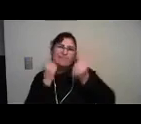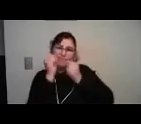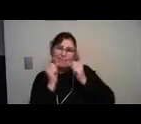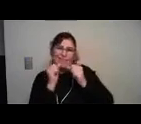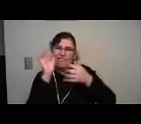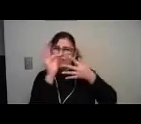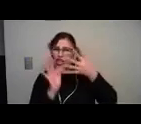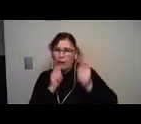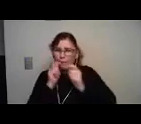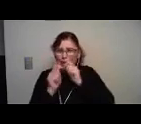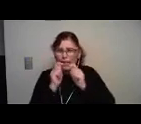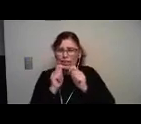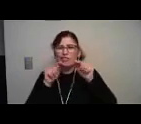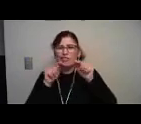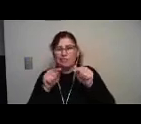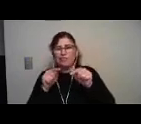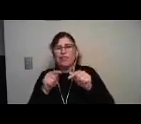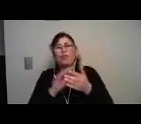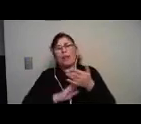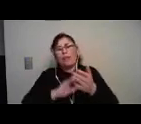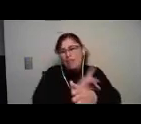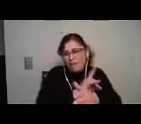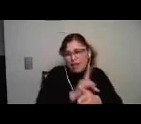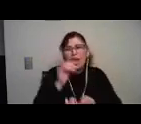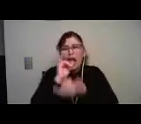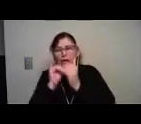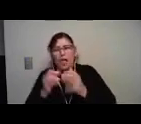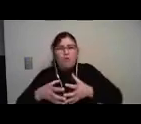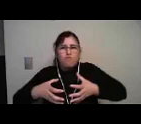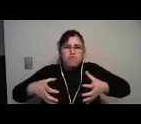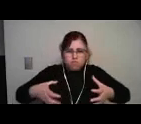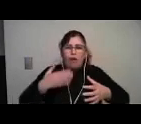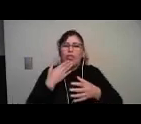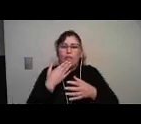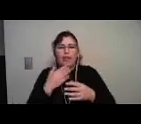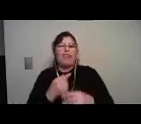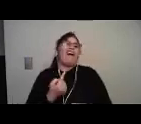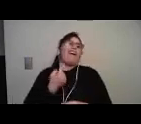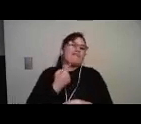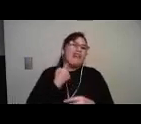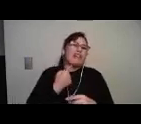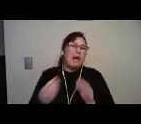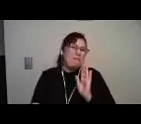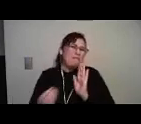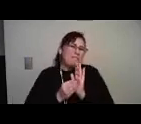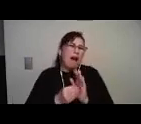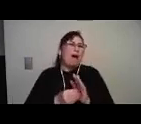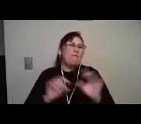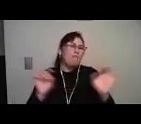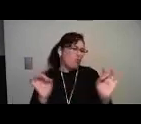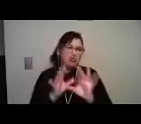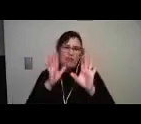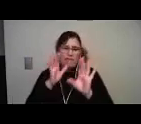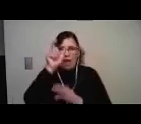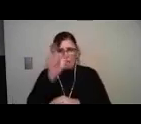factores de riesgo, en el fondo patología diabética, consumo de alcohol, obesidad, ya hace mucho más probabilidad, mucho más propensa que las